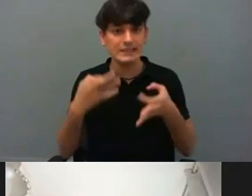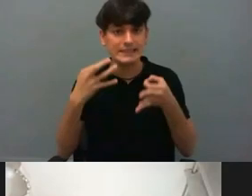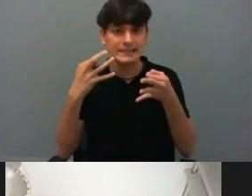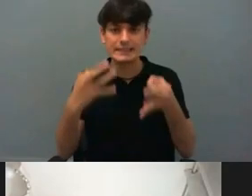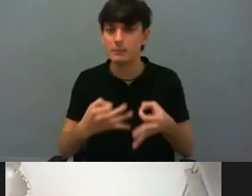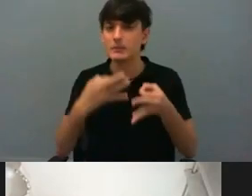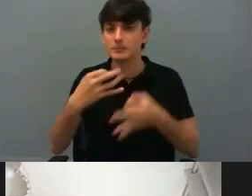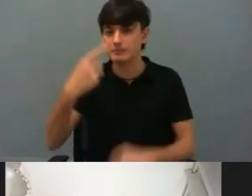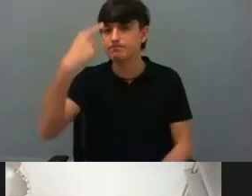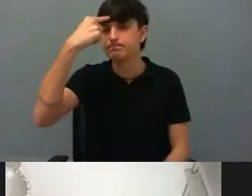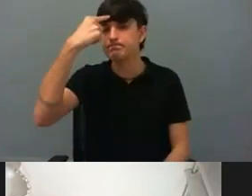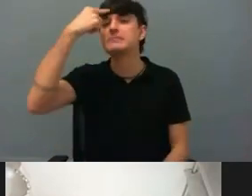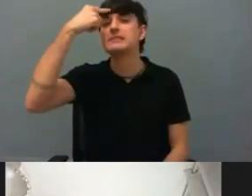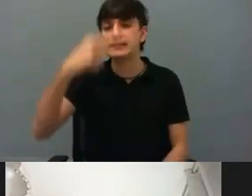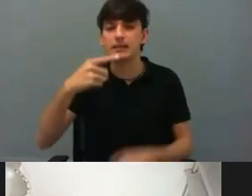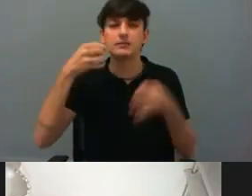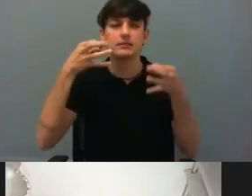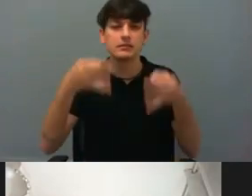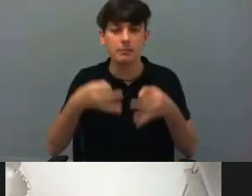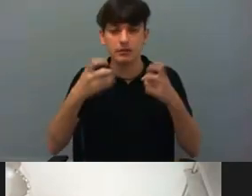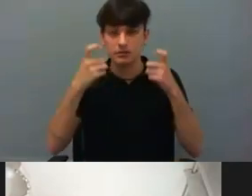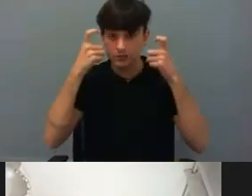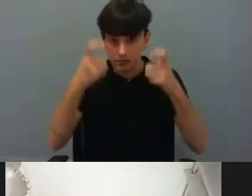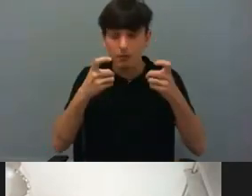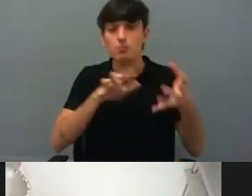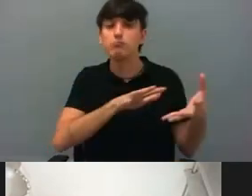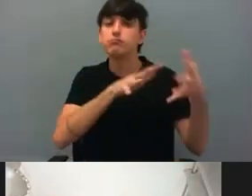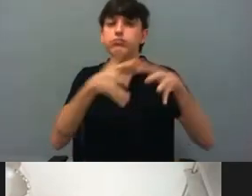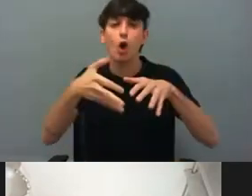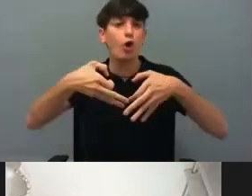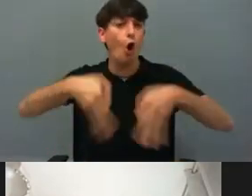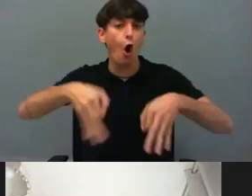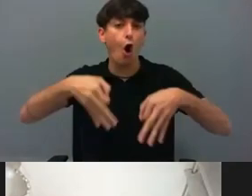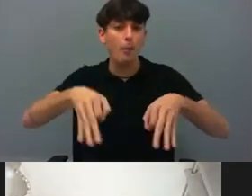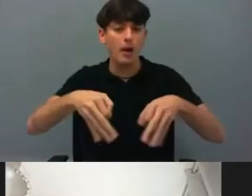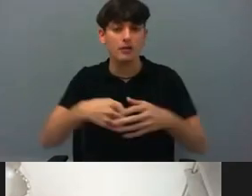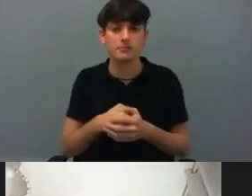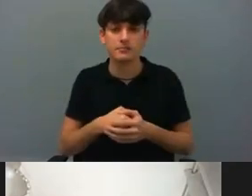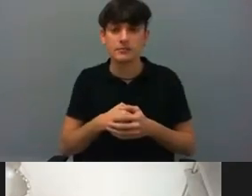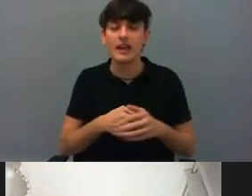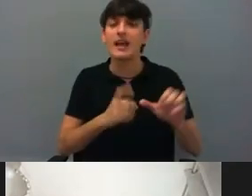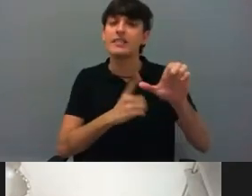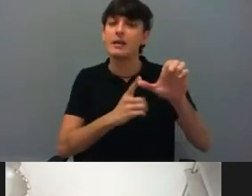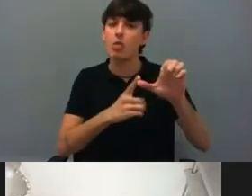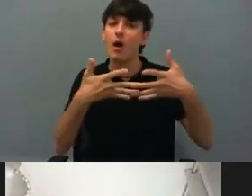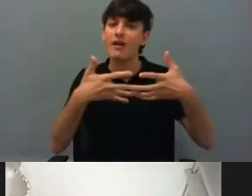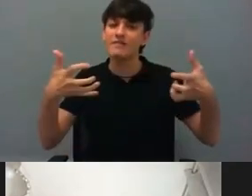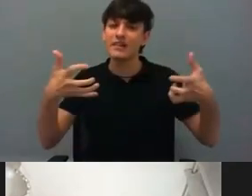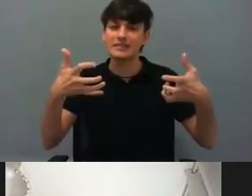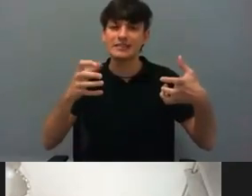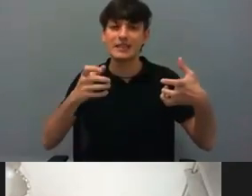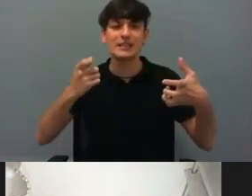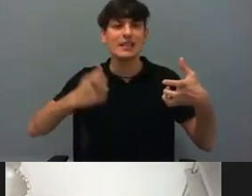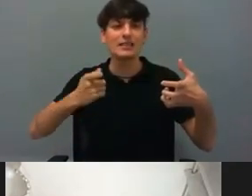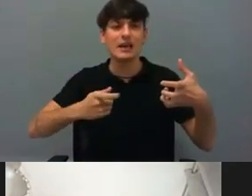que hemos podido normalizar. Nosotros tenemos un refrán extremeño que dice estirar el